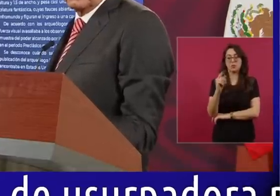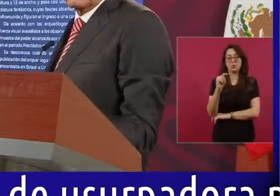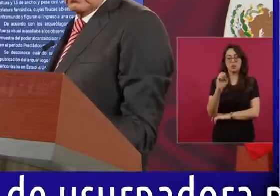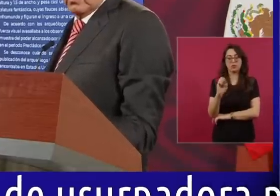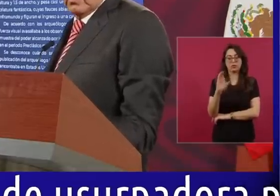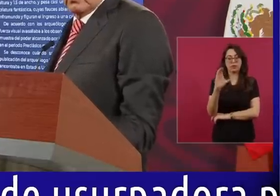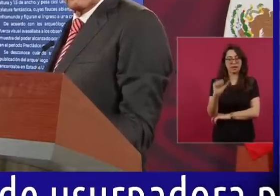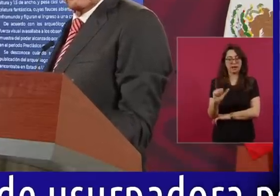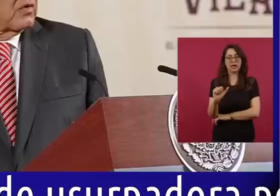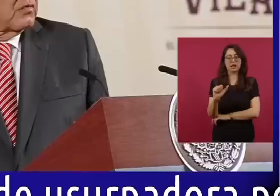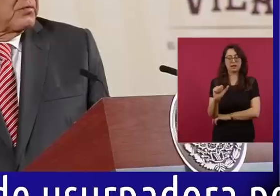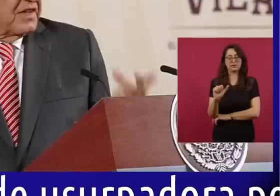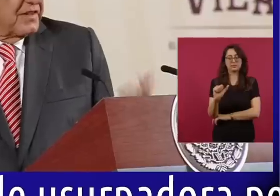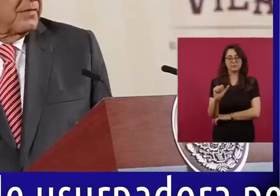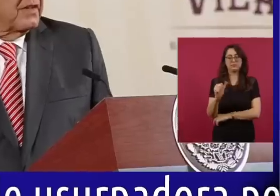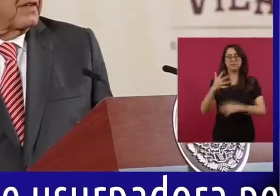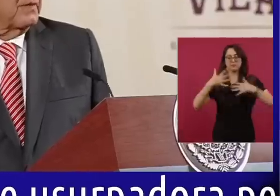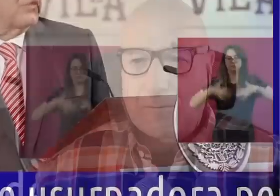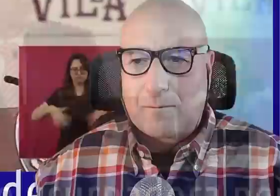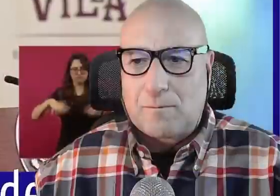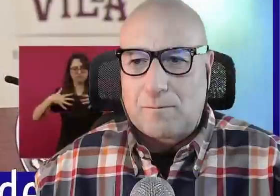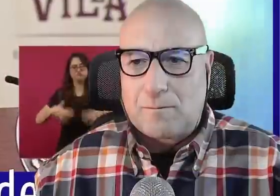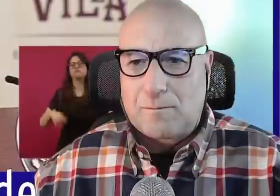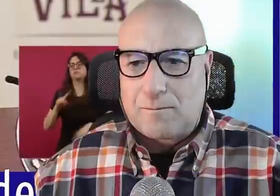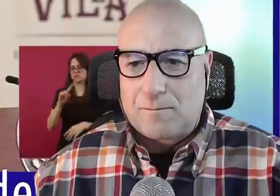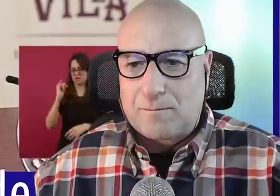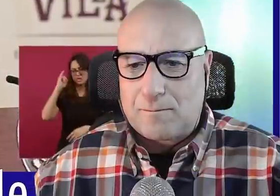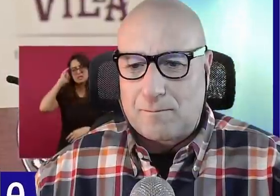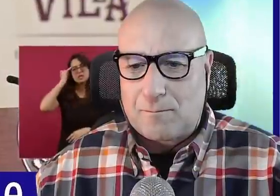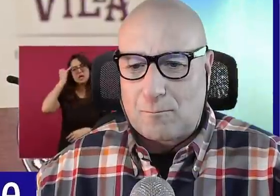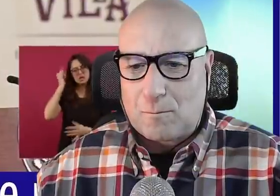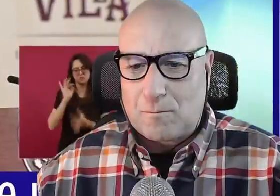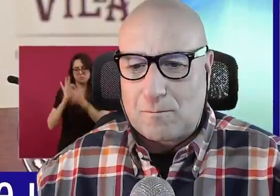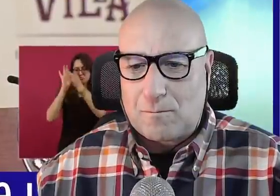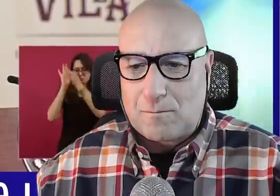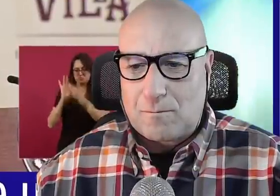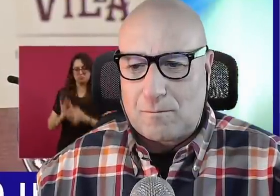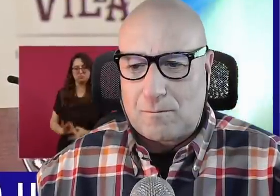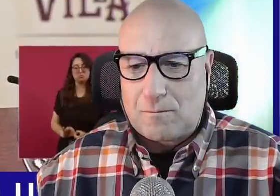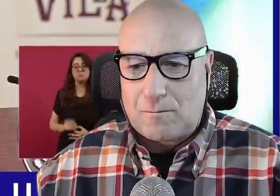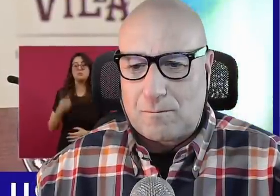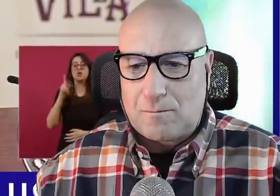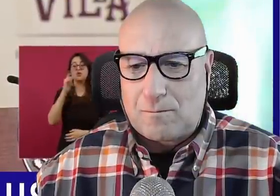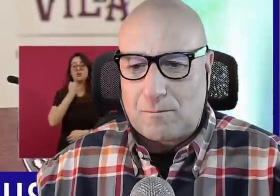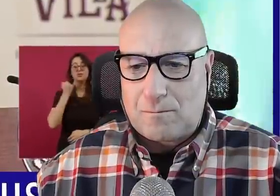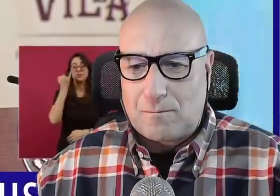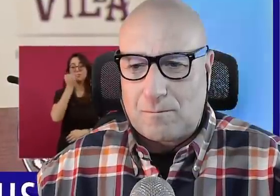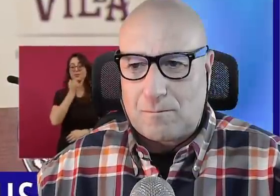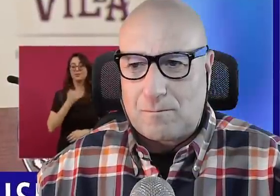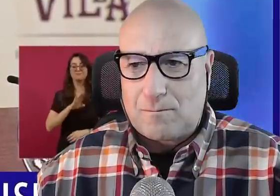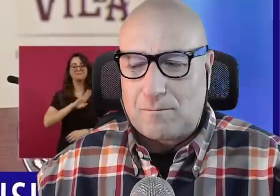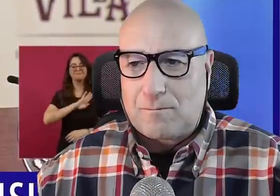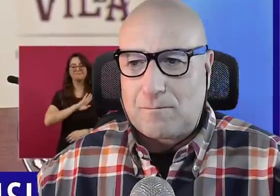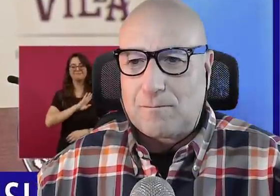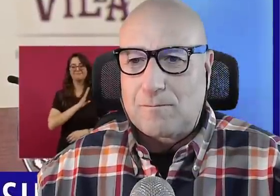Rasgos zapotecos. Vestimenta zapoteca. Sin hablar el zapoteco.